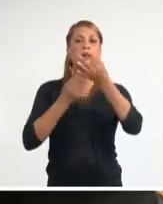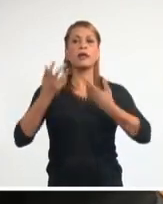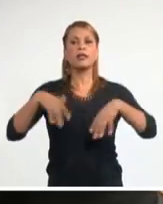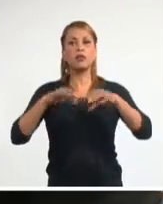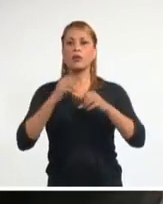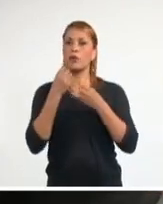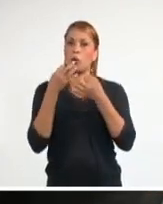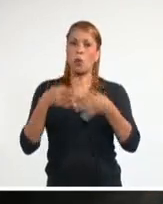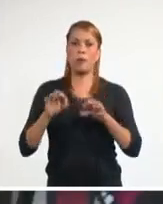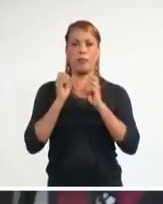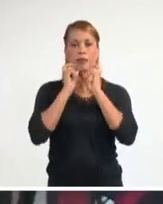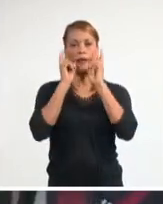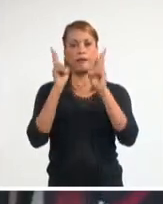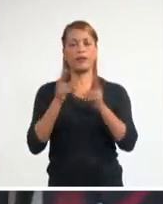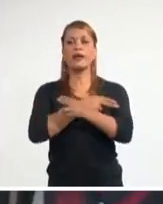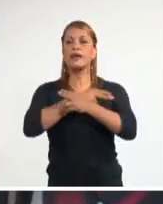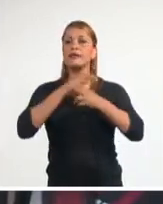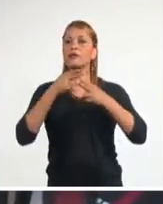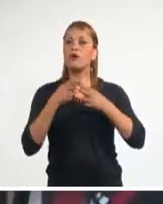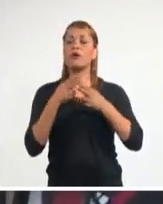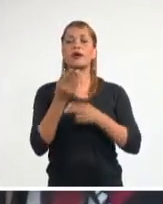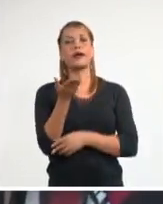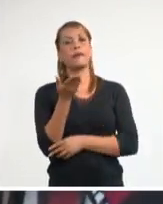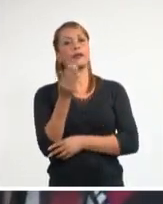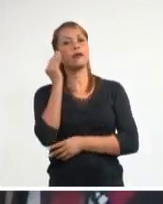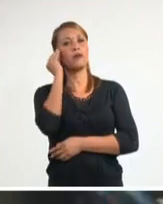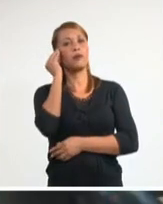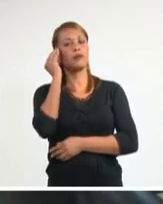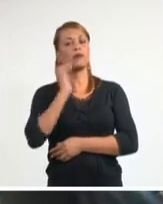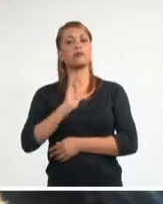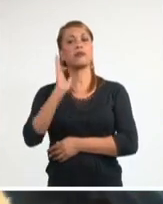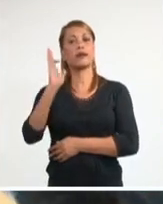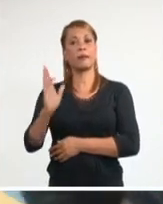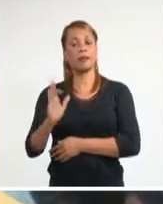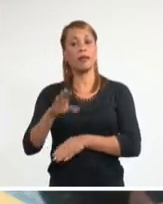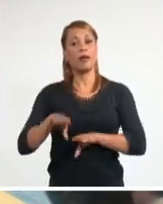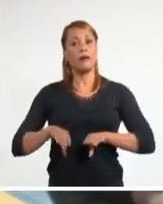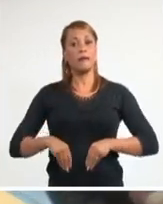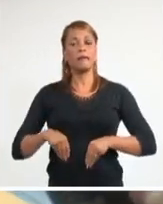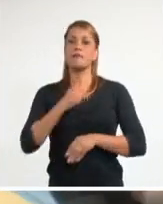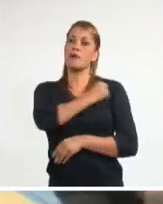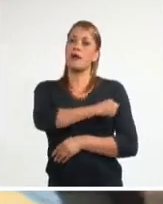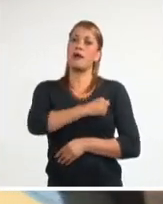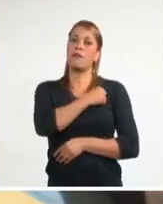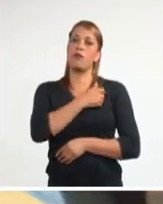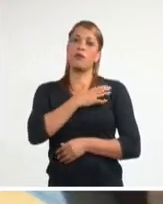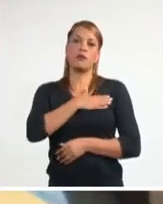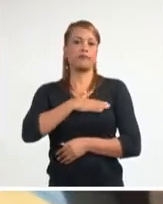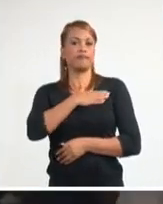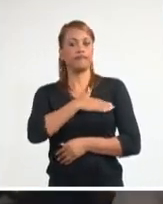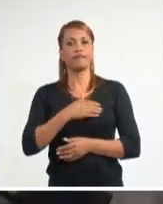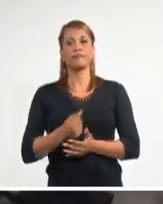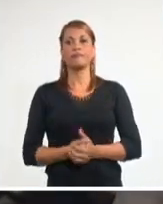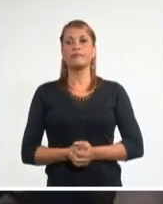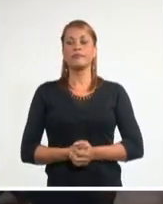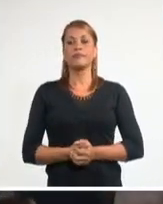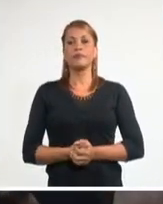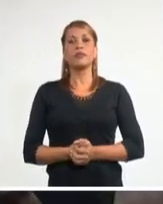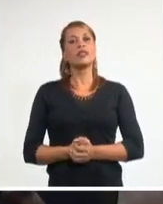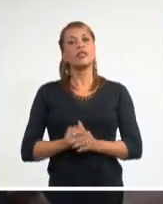diario. Historias que exigen comprensión, respeto, aceptación, amor y tolerancia. Desde sus